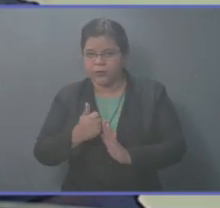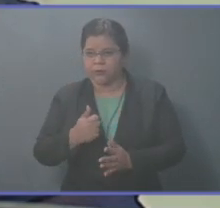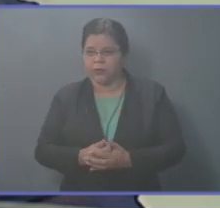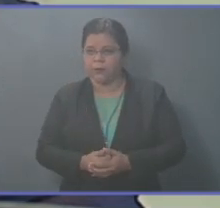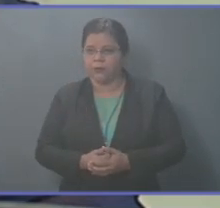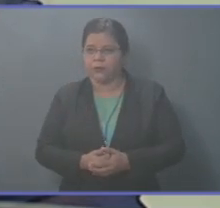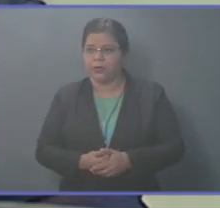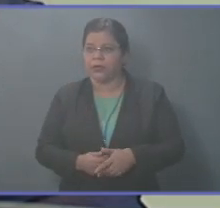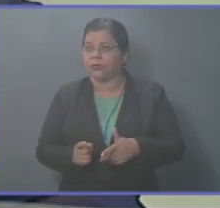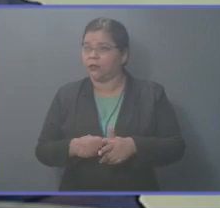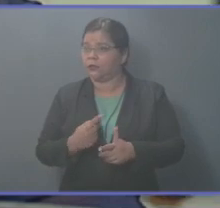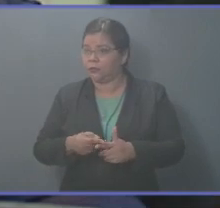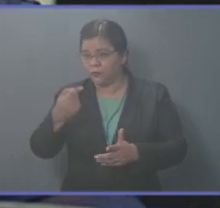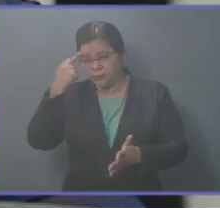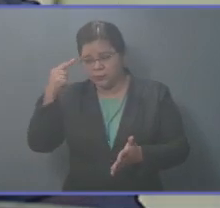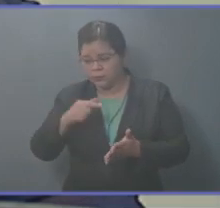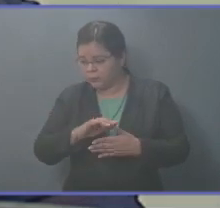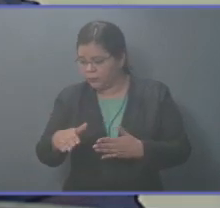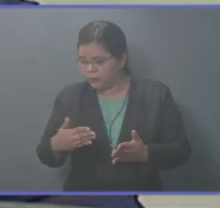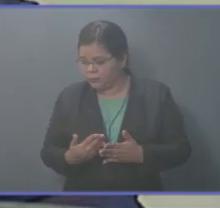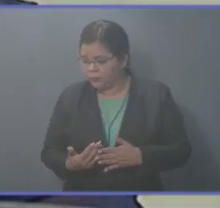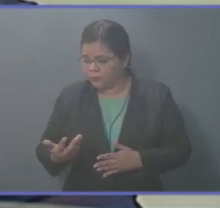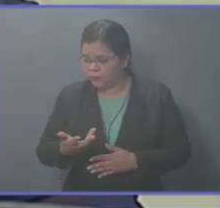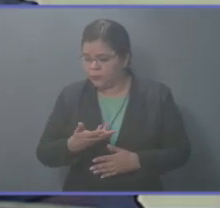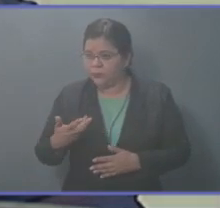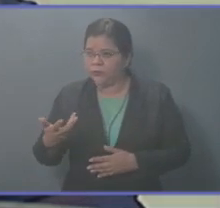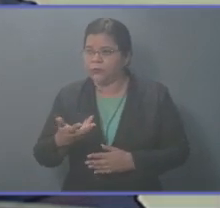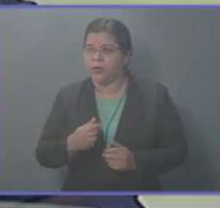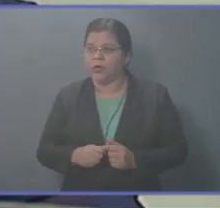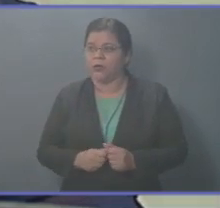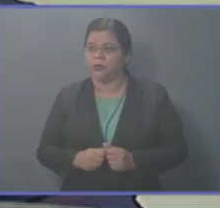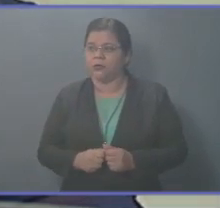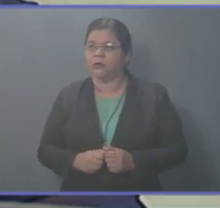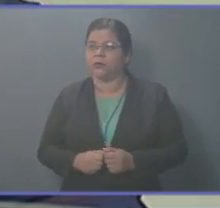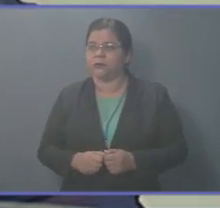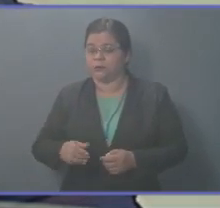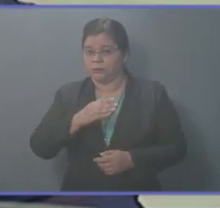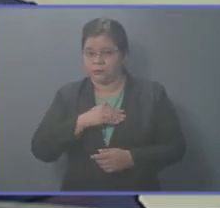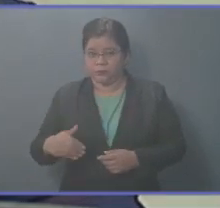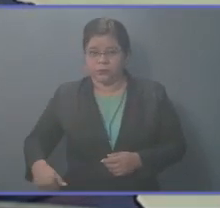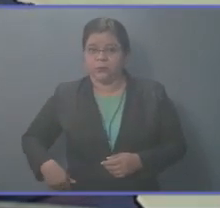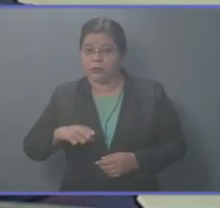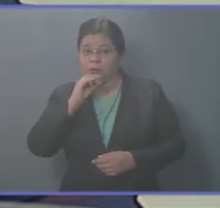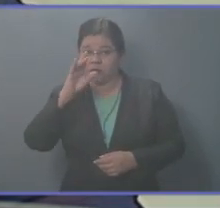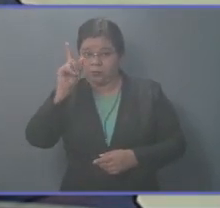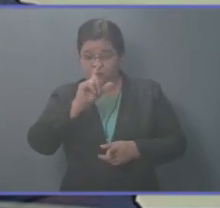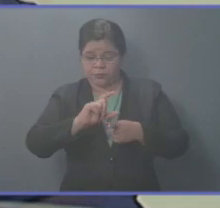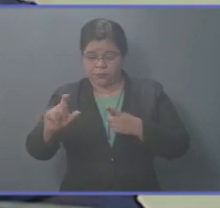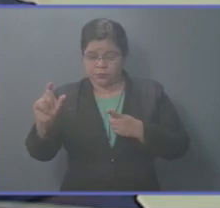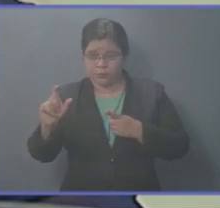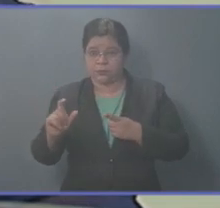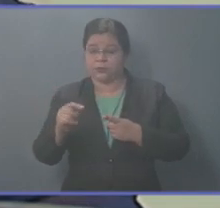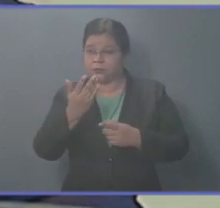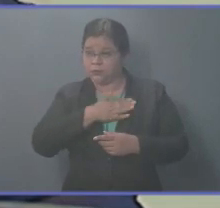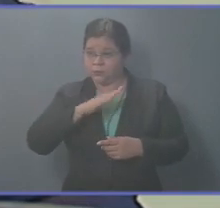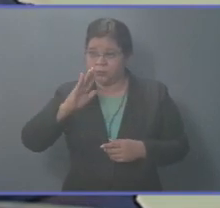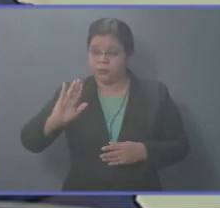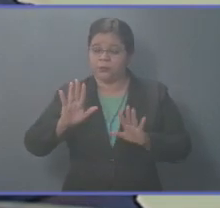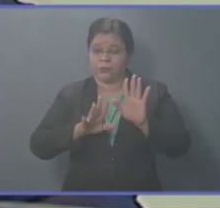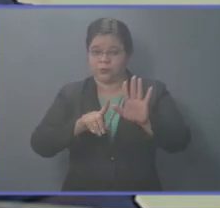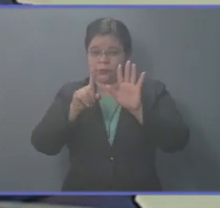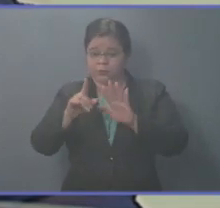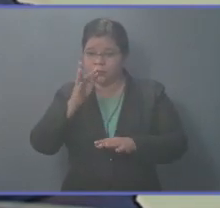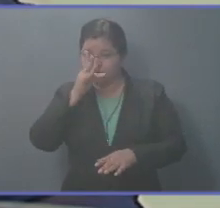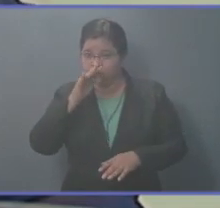medidas cautelares, debido a que la incitación que el presidente a que en una semana que se cumpliera el 16 de febrero